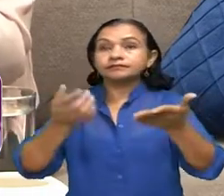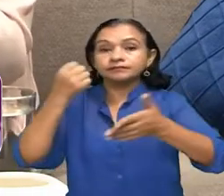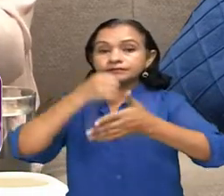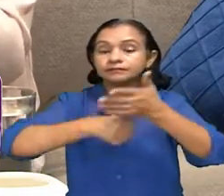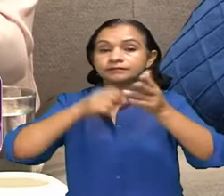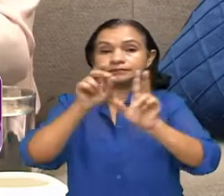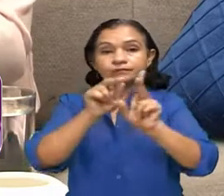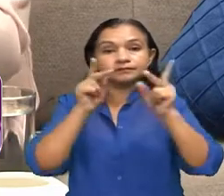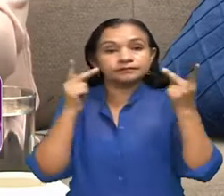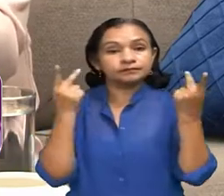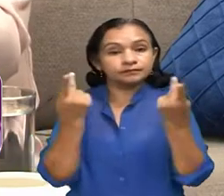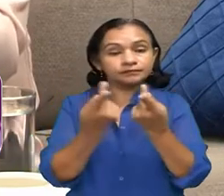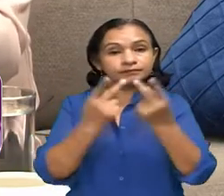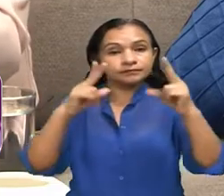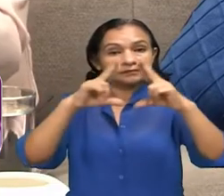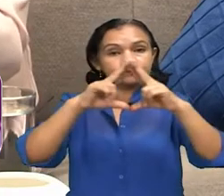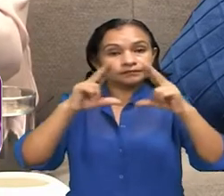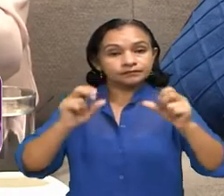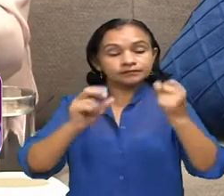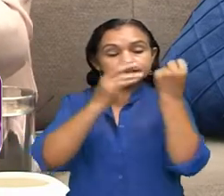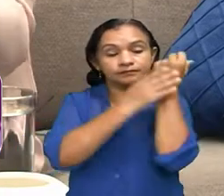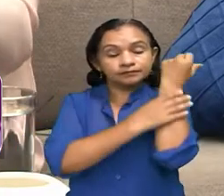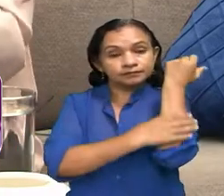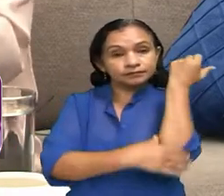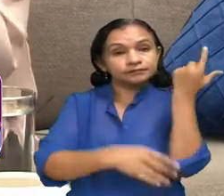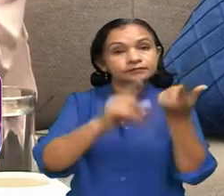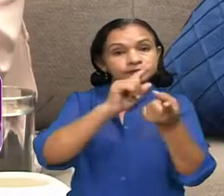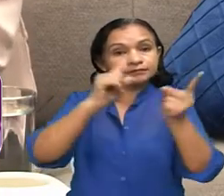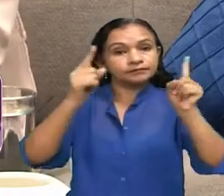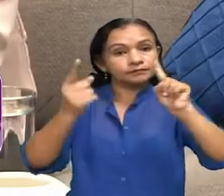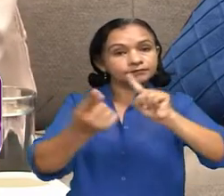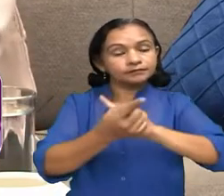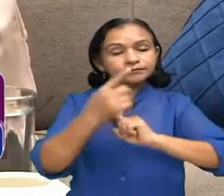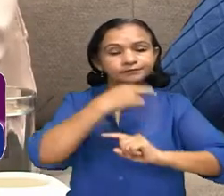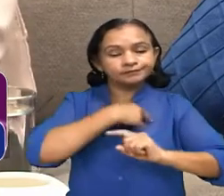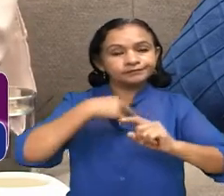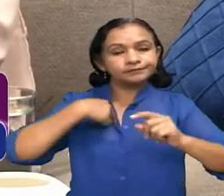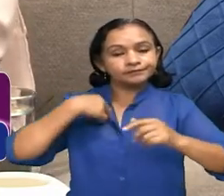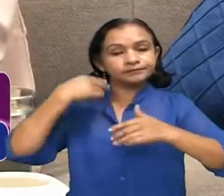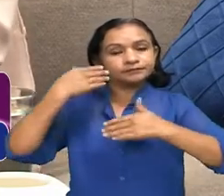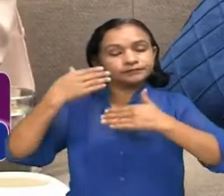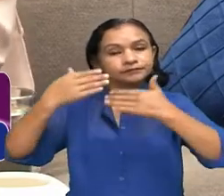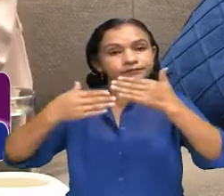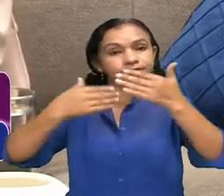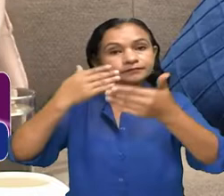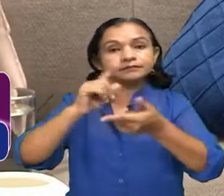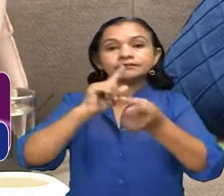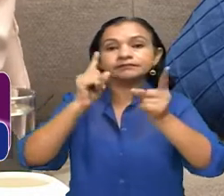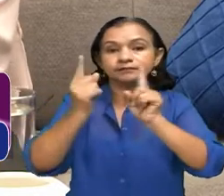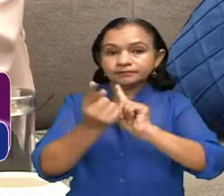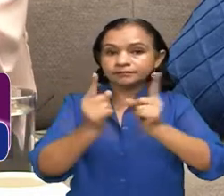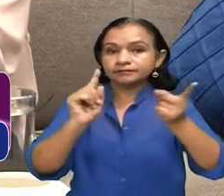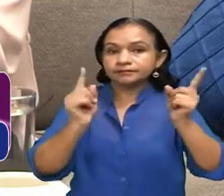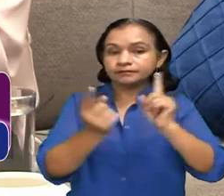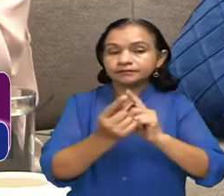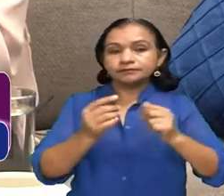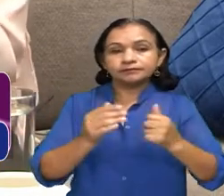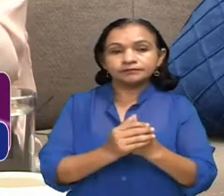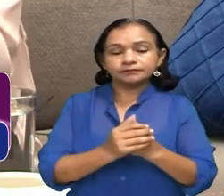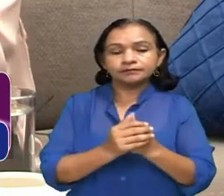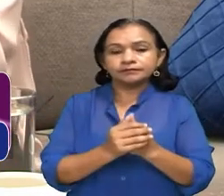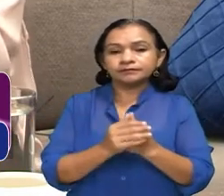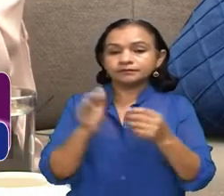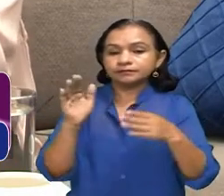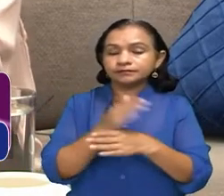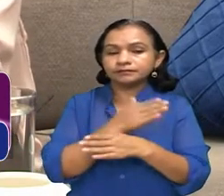pueblo nicaragüense para salir de esa pobreza, hemos venido evolucionando. Okay. Y sobre todo también hemos tenido programas como